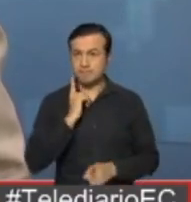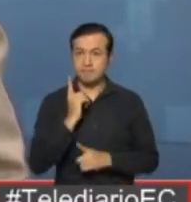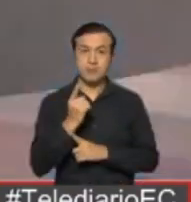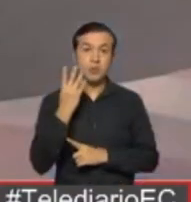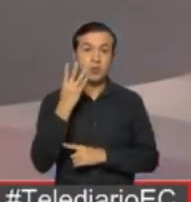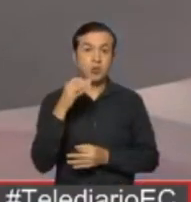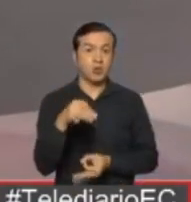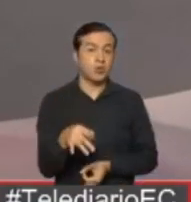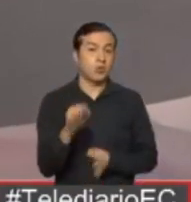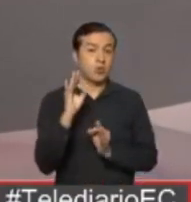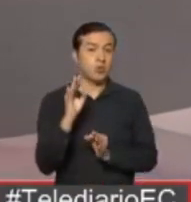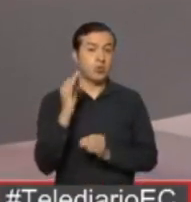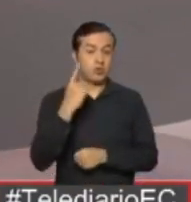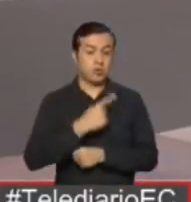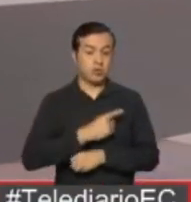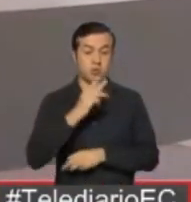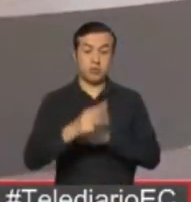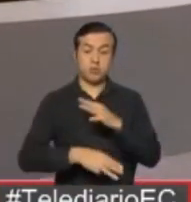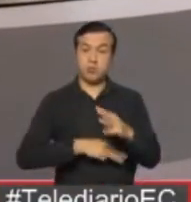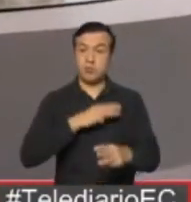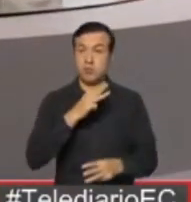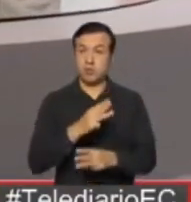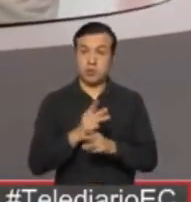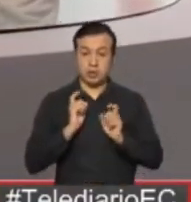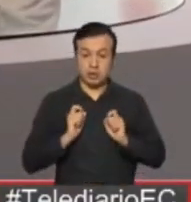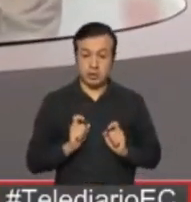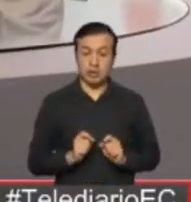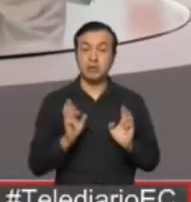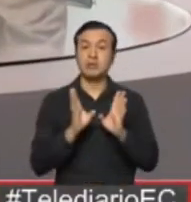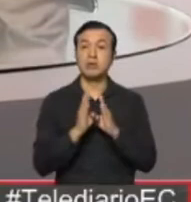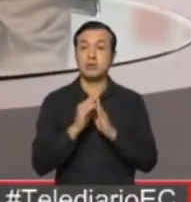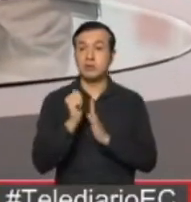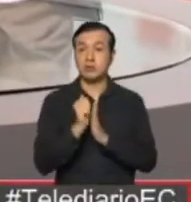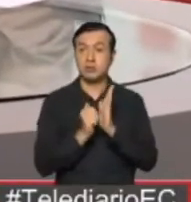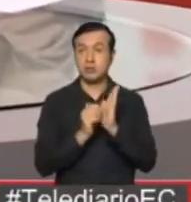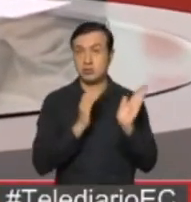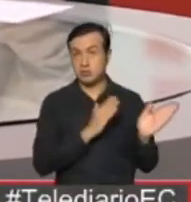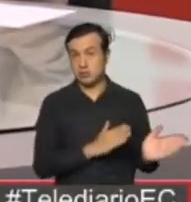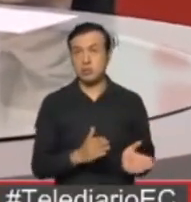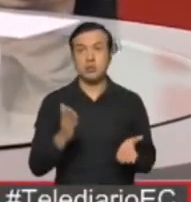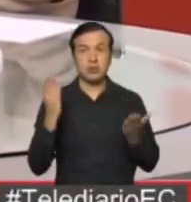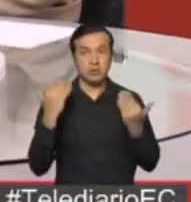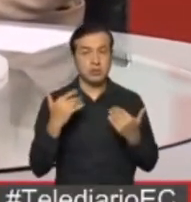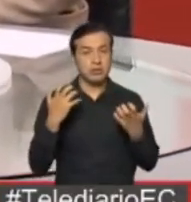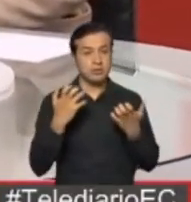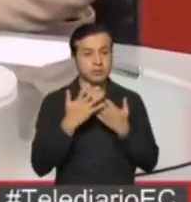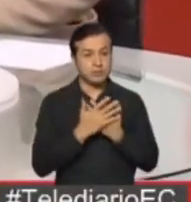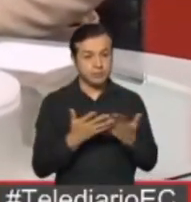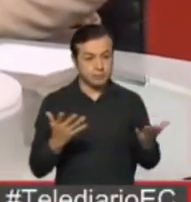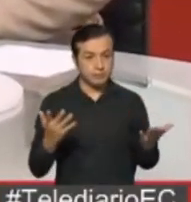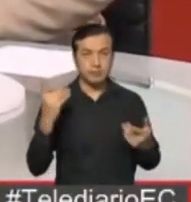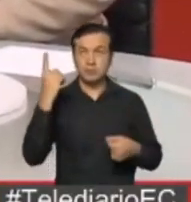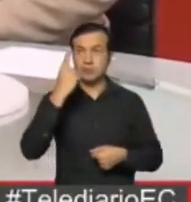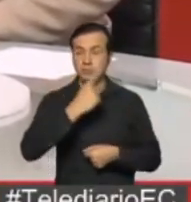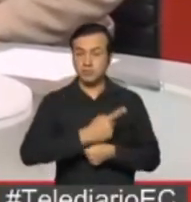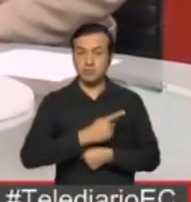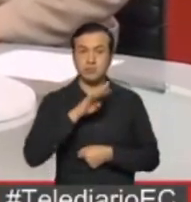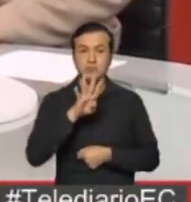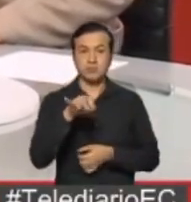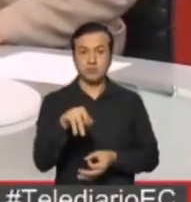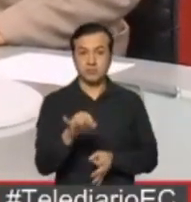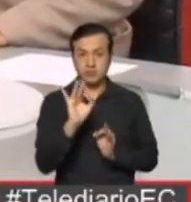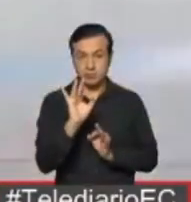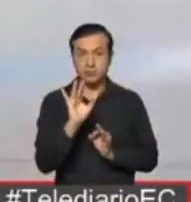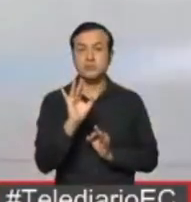4 de febrero día mundial de prevención del cáncer bueno en realidad estamos tratando de hacer el día 4 de febrero